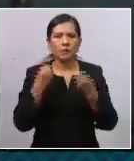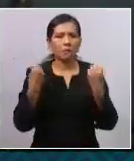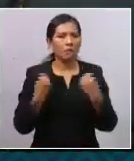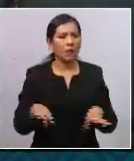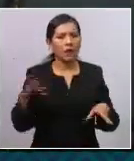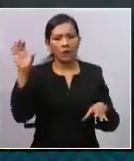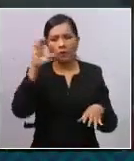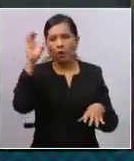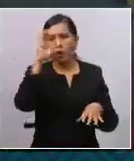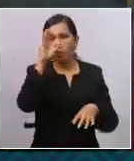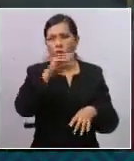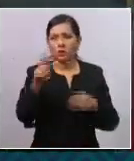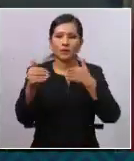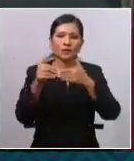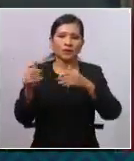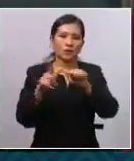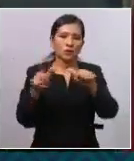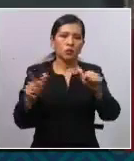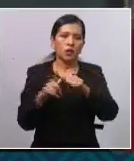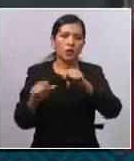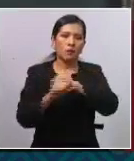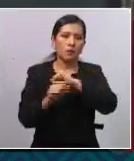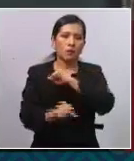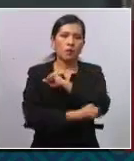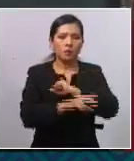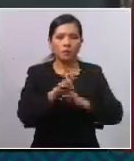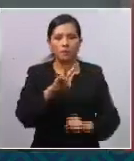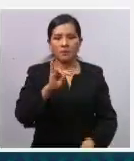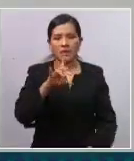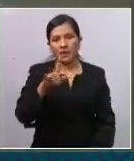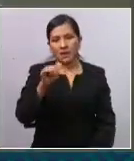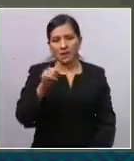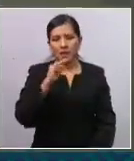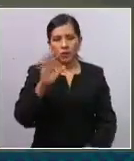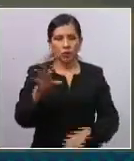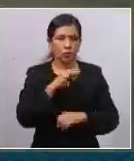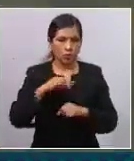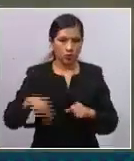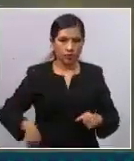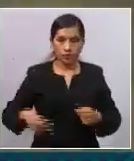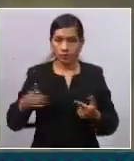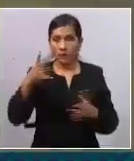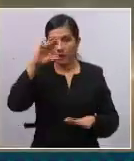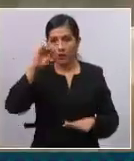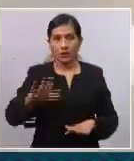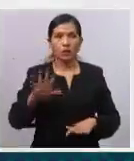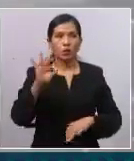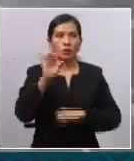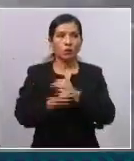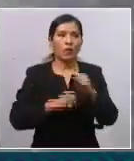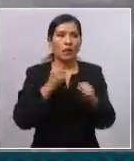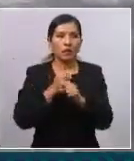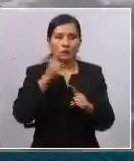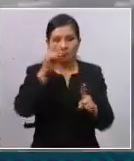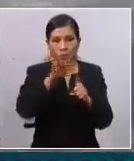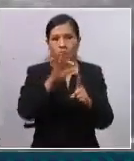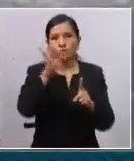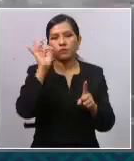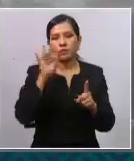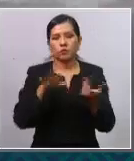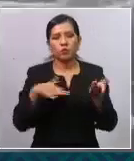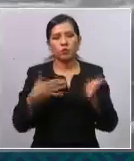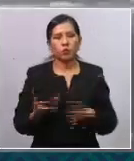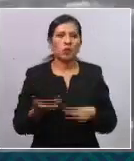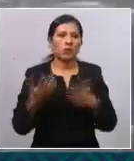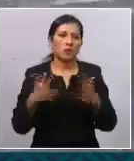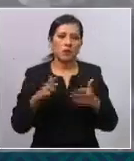en la localidad de Puente Villa, de ese municipio. James, de 9 años, fue hallado sin vida cerca del río Tamampaya. Según